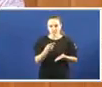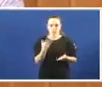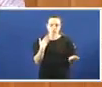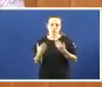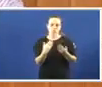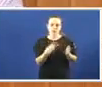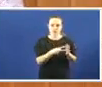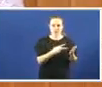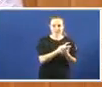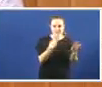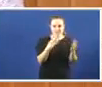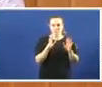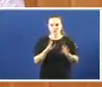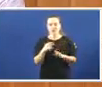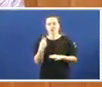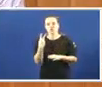aínda estará